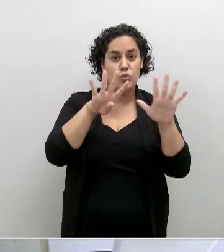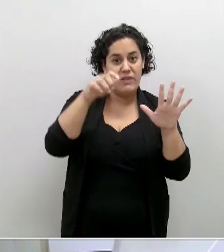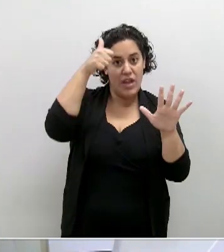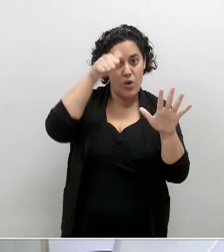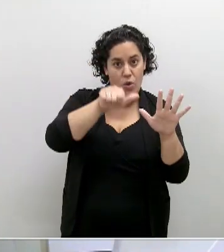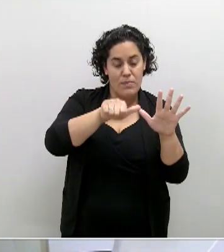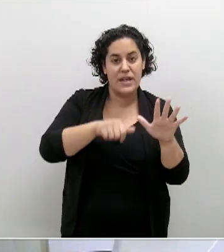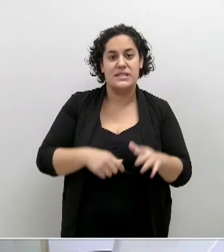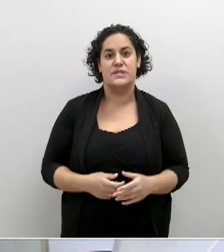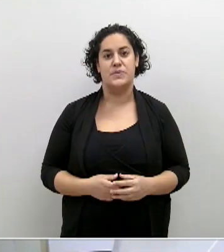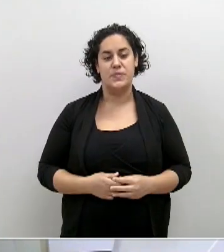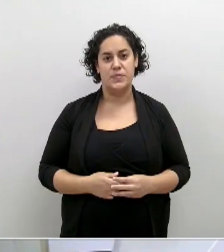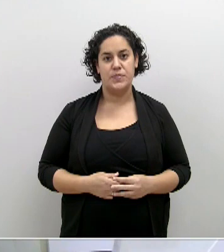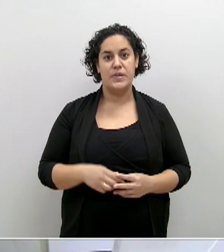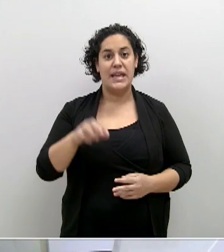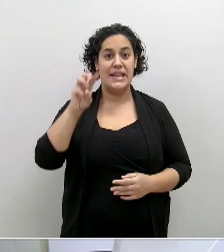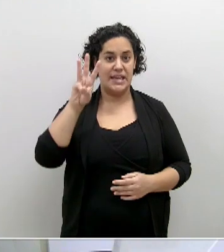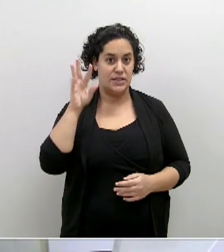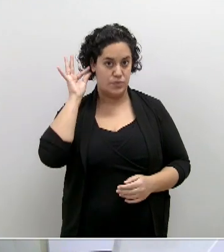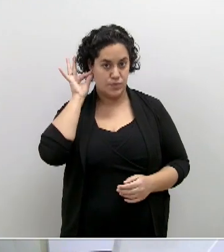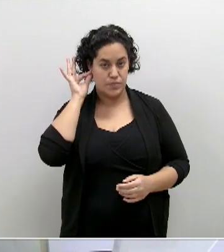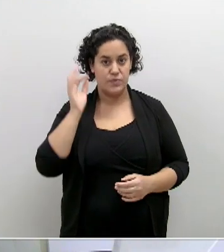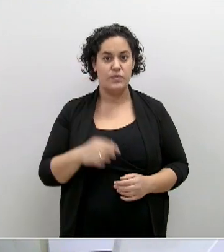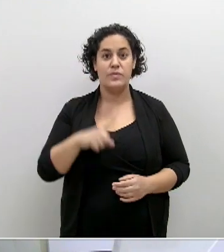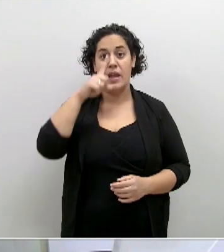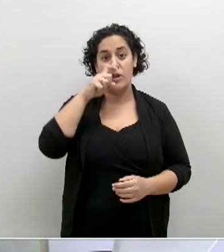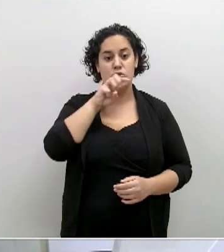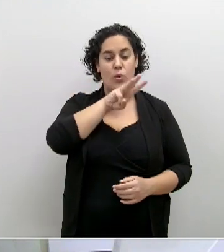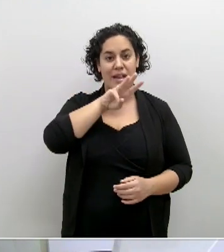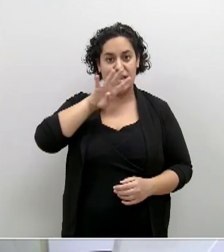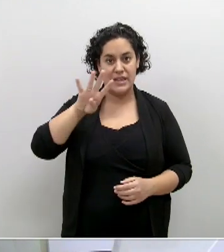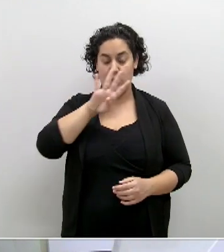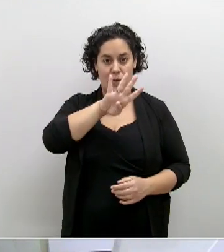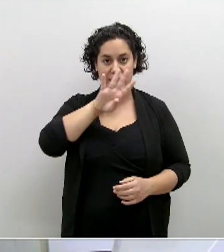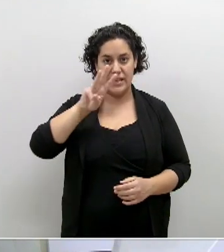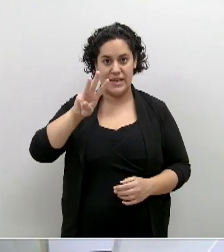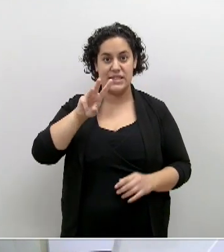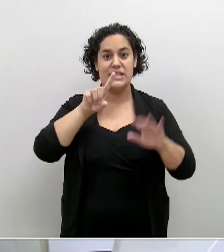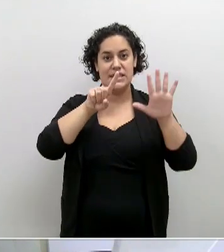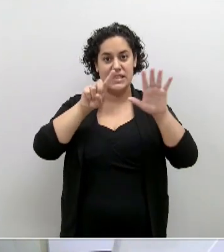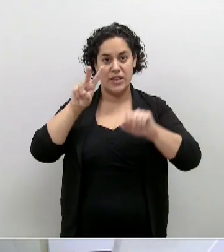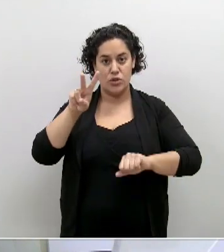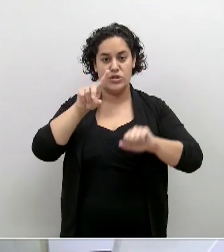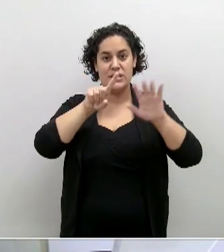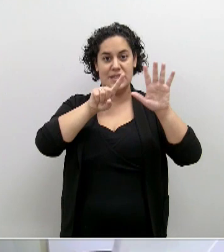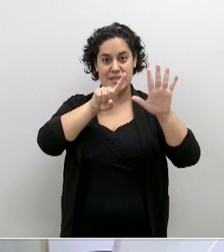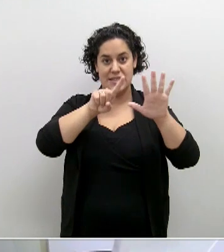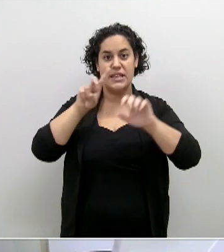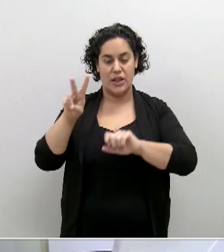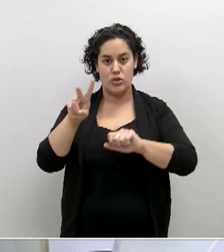varones y 3 mujeres, de 43, 62,